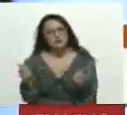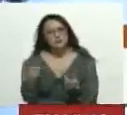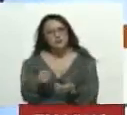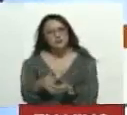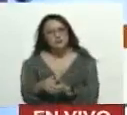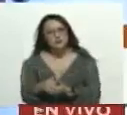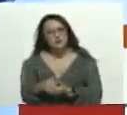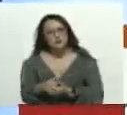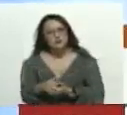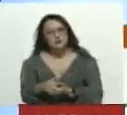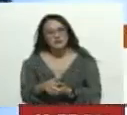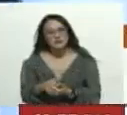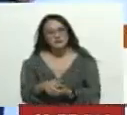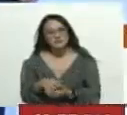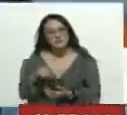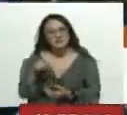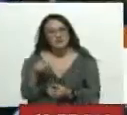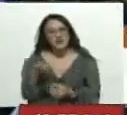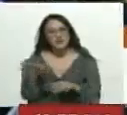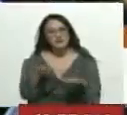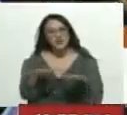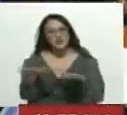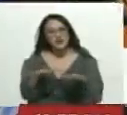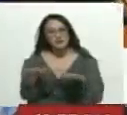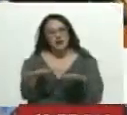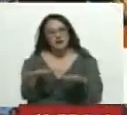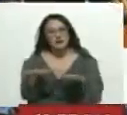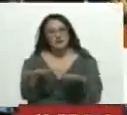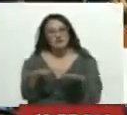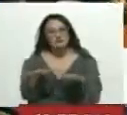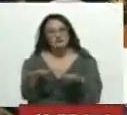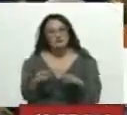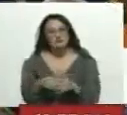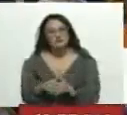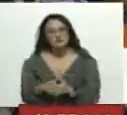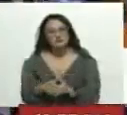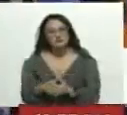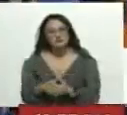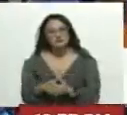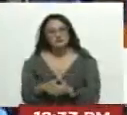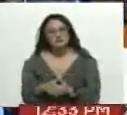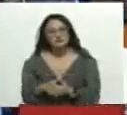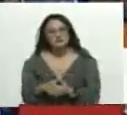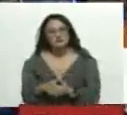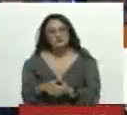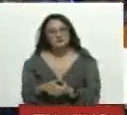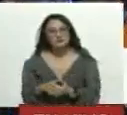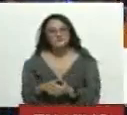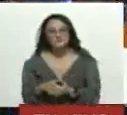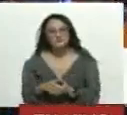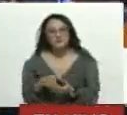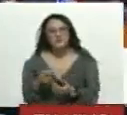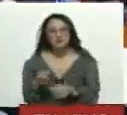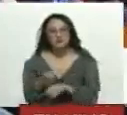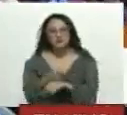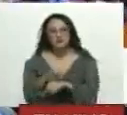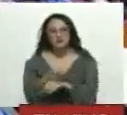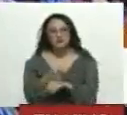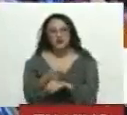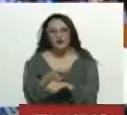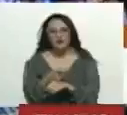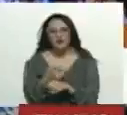tus condiciones básicas de movilidad de alimentarte o sea eso es gobernar eso es